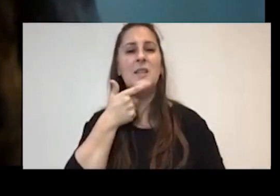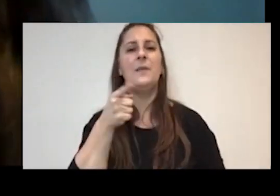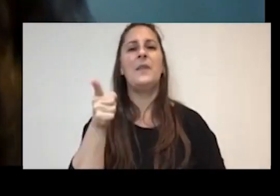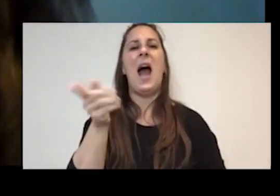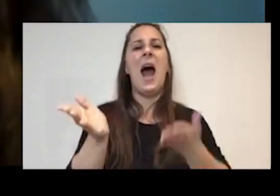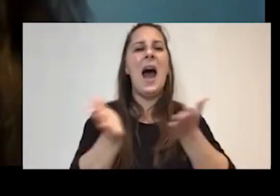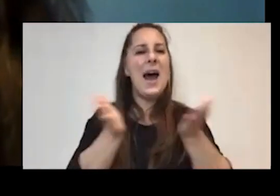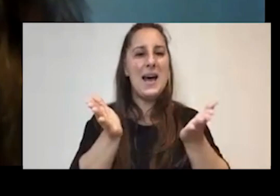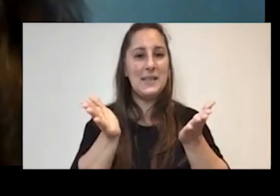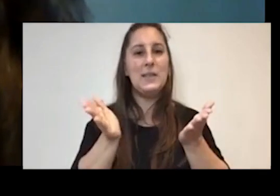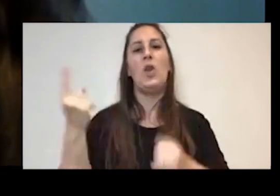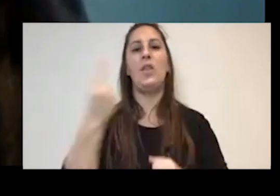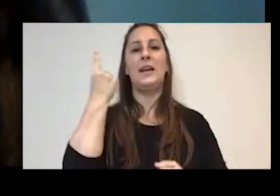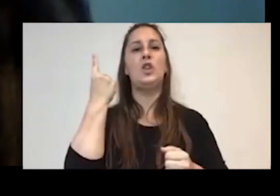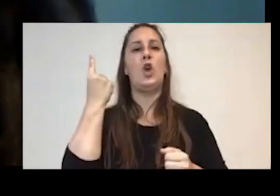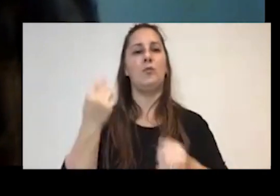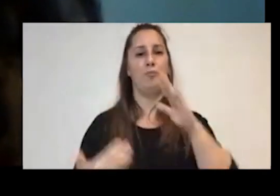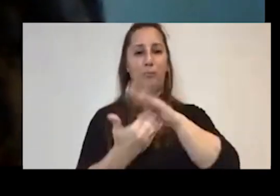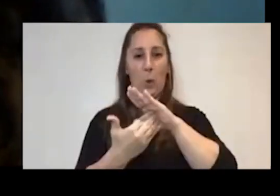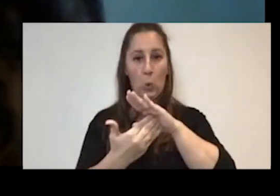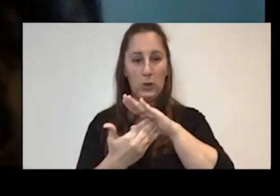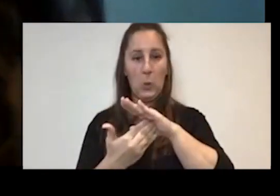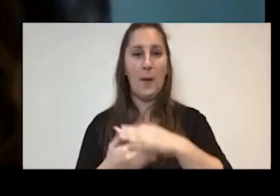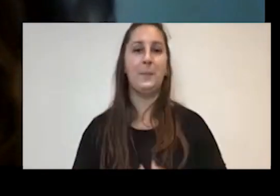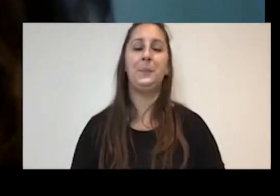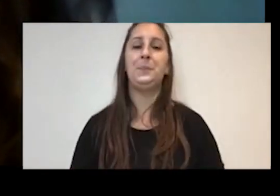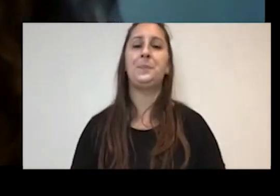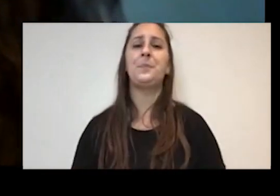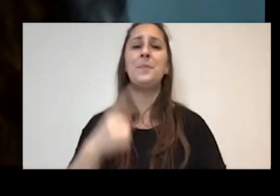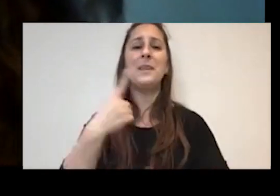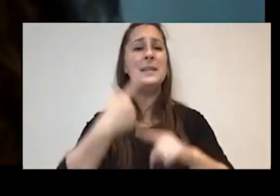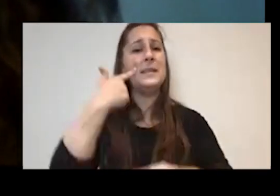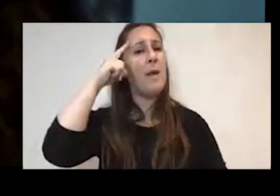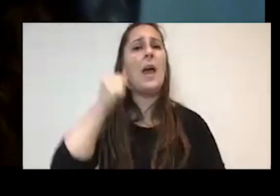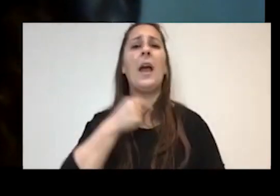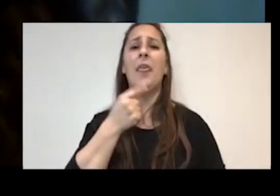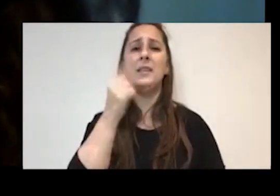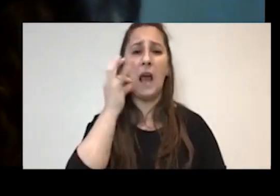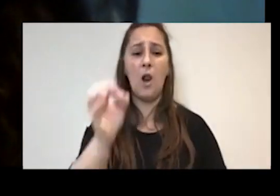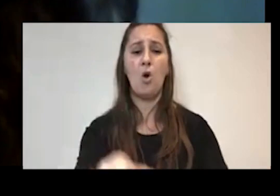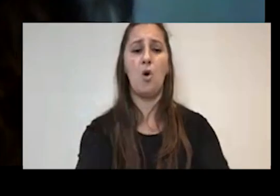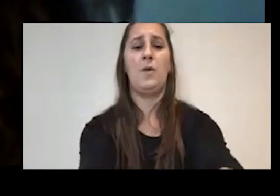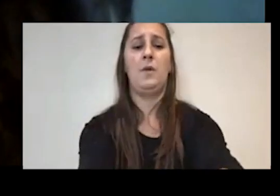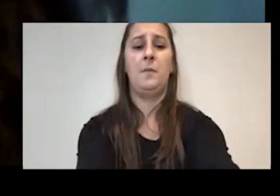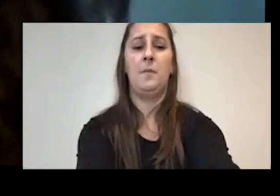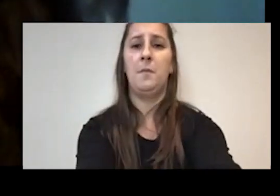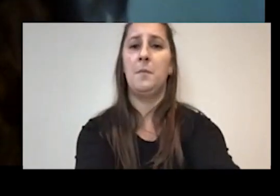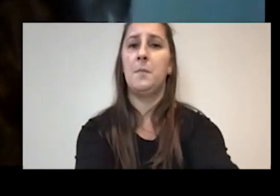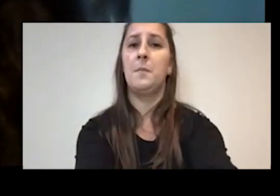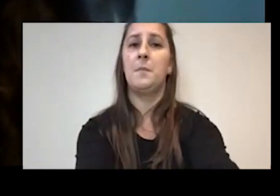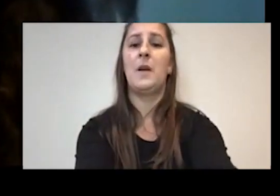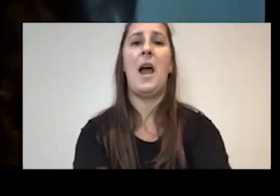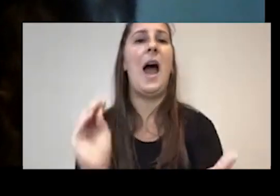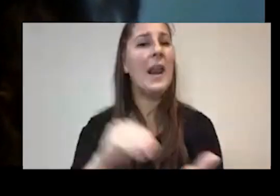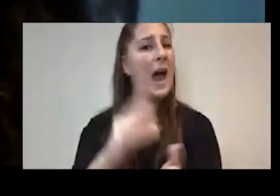es asesor en la dirección ejecutiva. Jimé, ¿querés hacer alguna mención? ¿Querés agregar